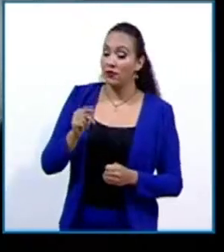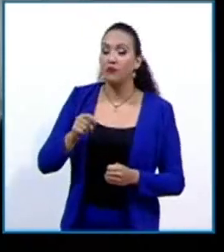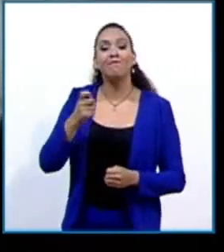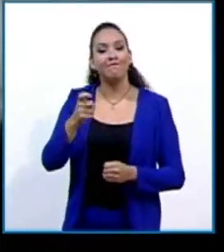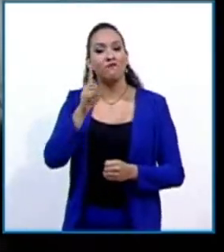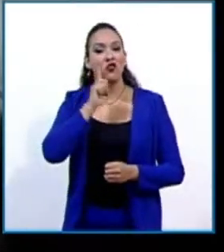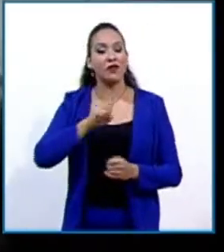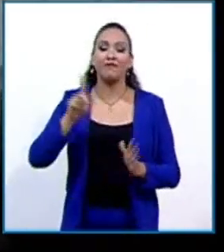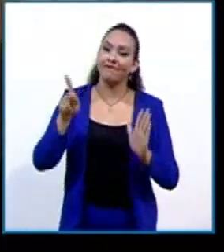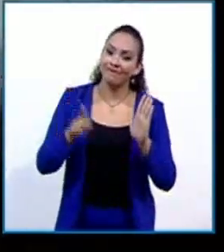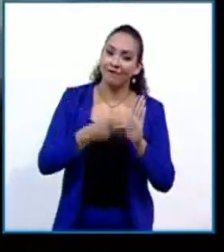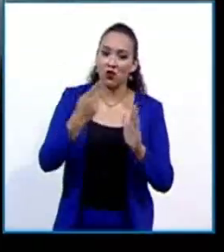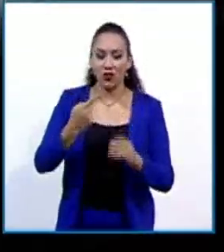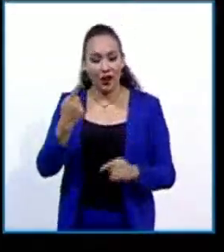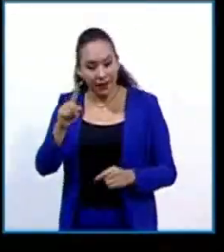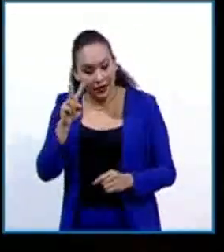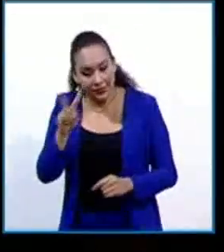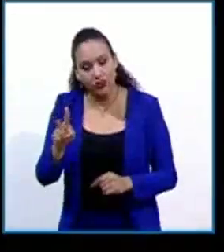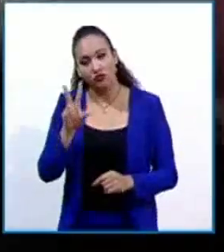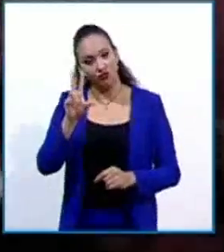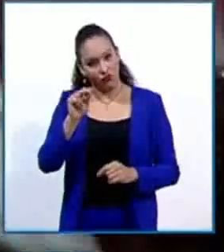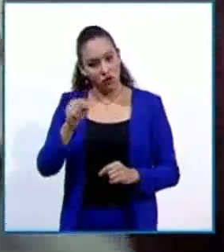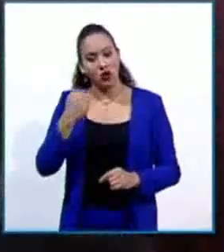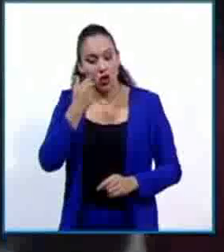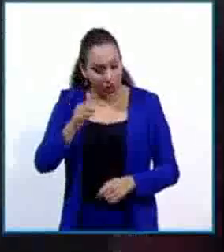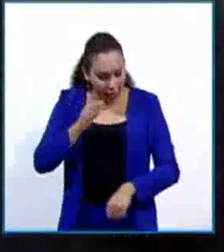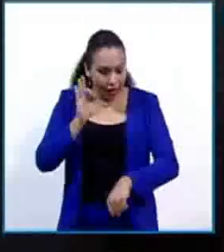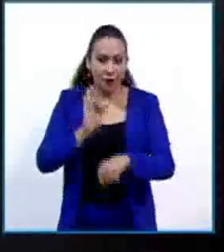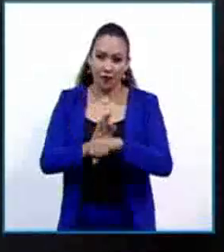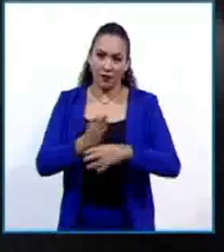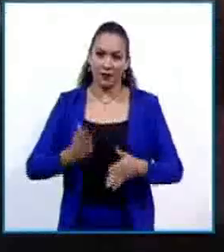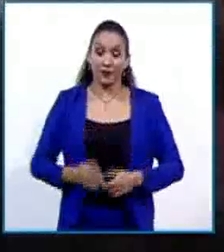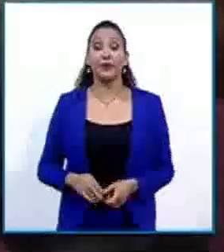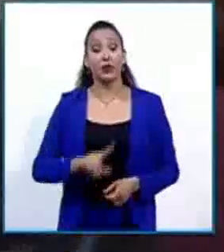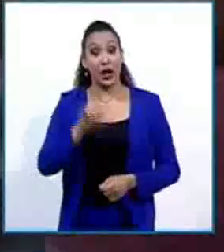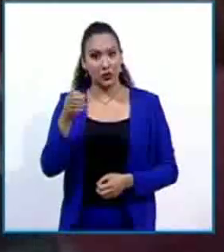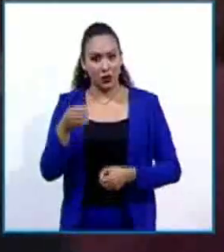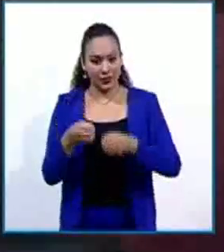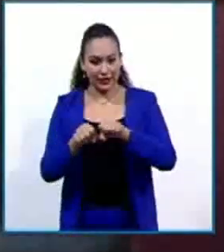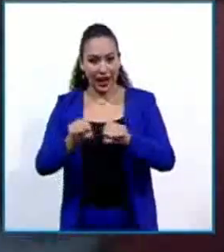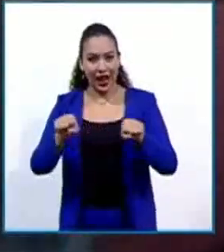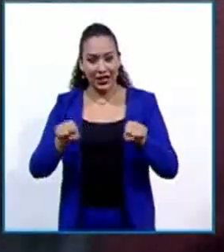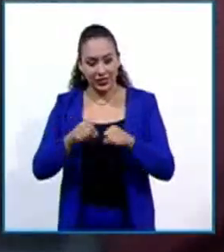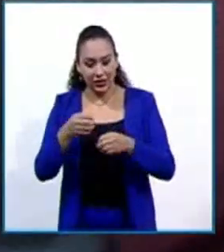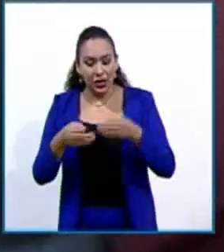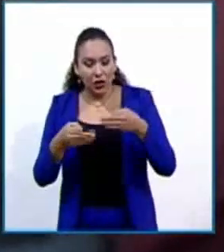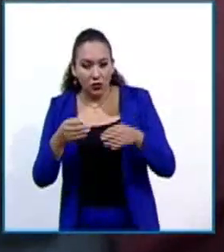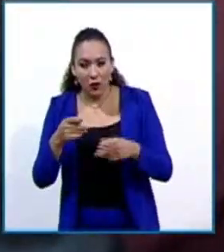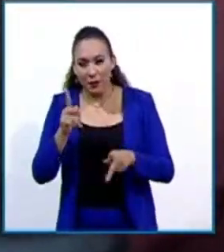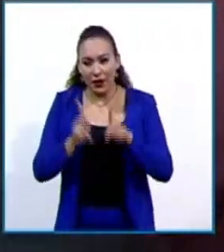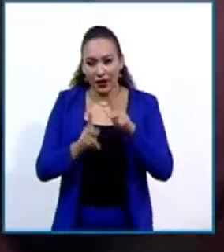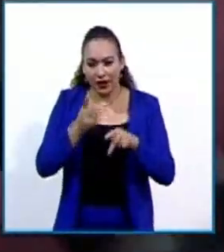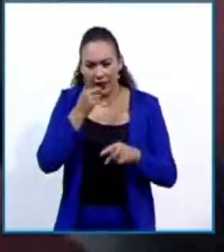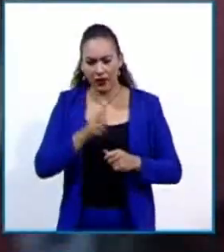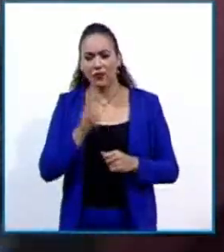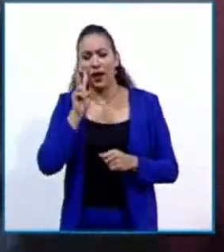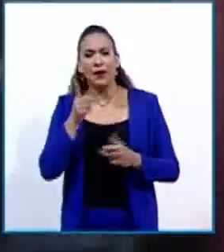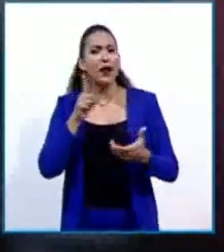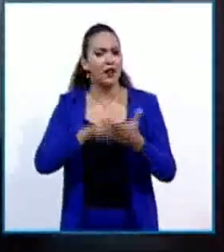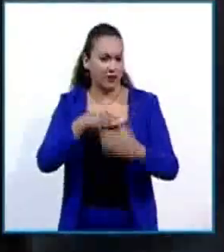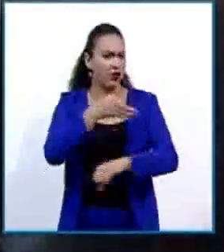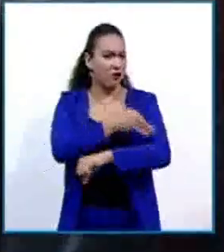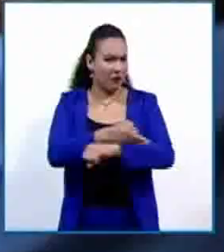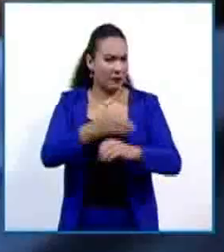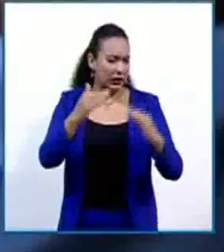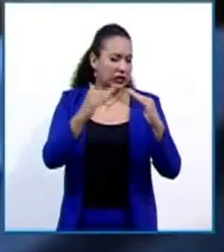interpuso un recurso de revisión. Al resolver el asunto, la sala determinó que las personas adultas que conviven en un mismo núcleo familiar